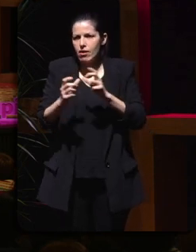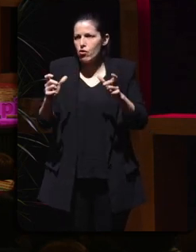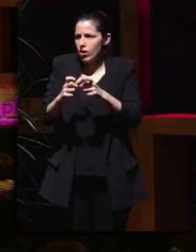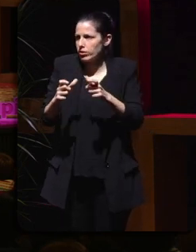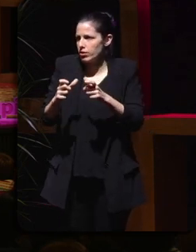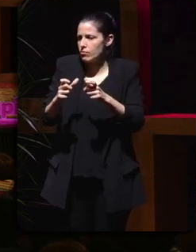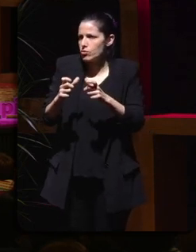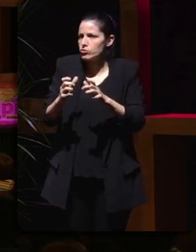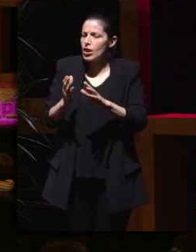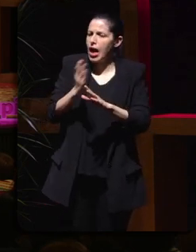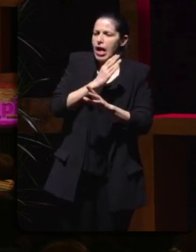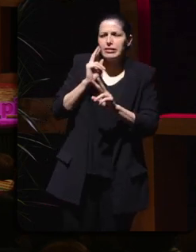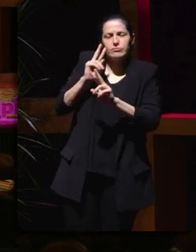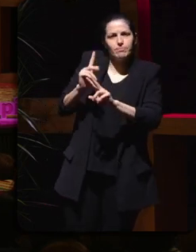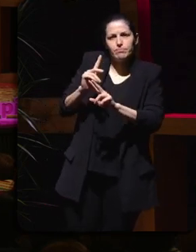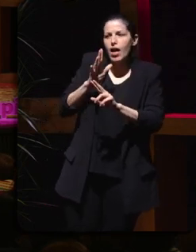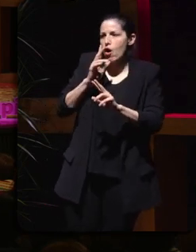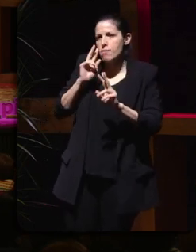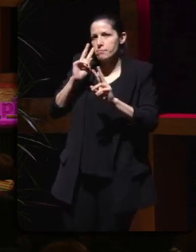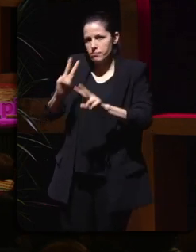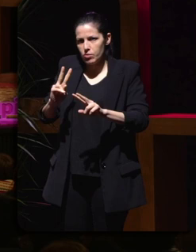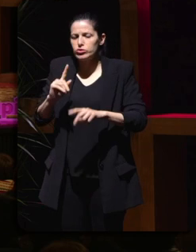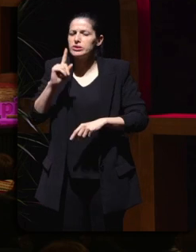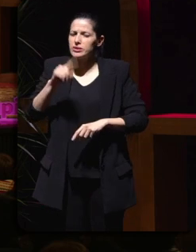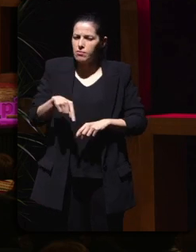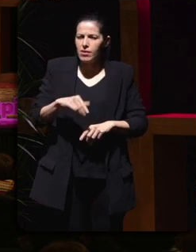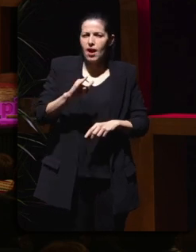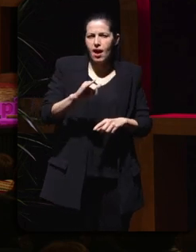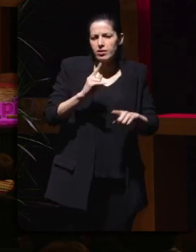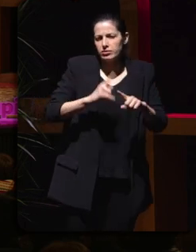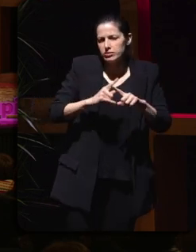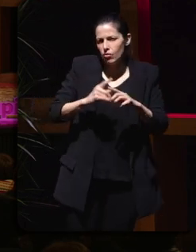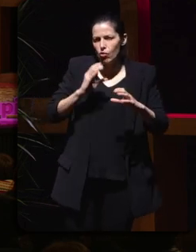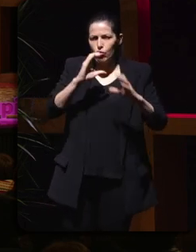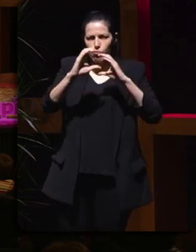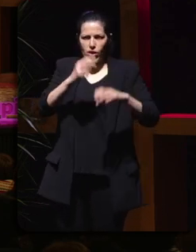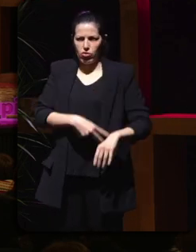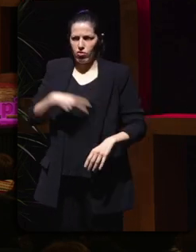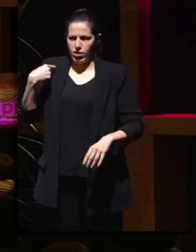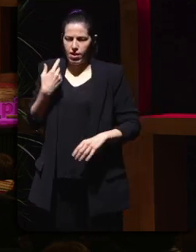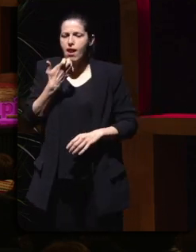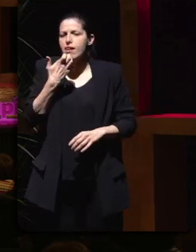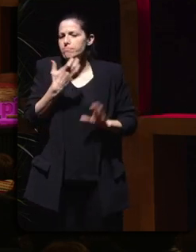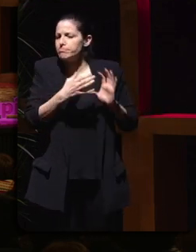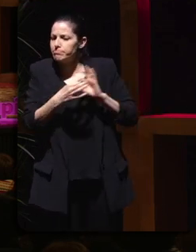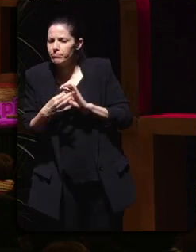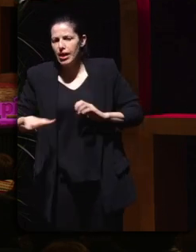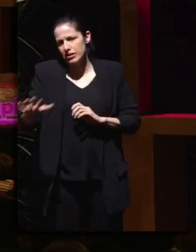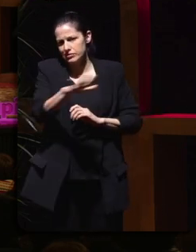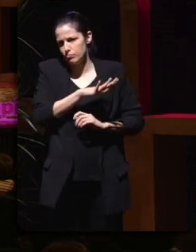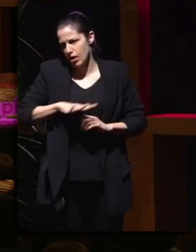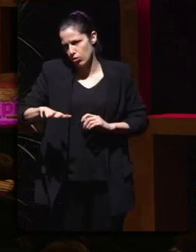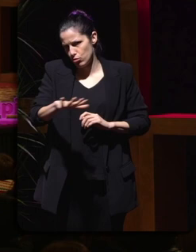miramos pero también hay sexismo en la comunicación en general y tiene mucho que ver con los espacios que ocupamos